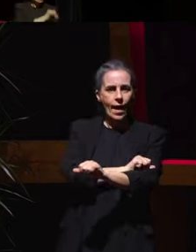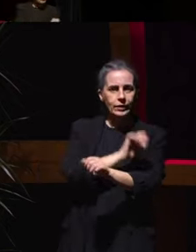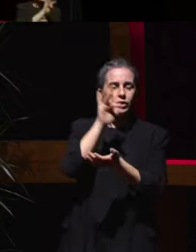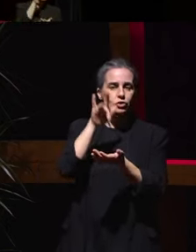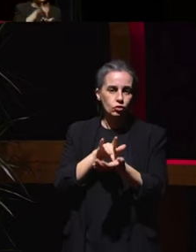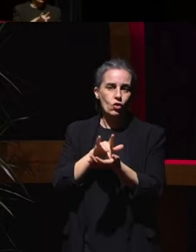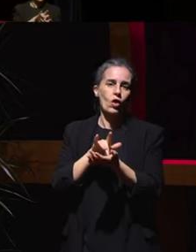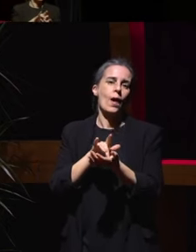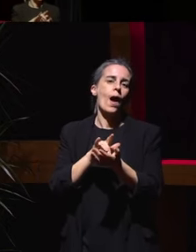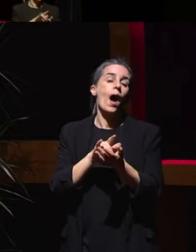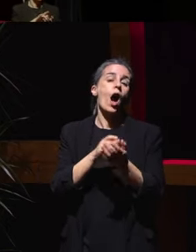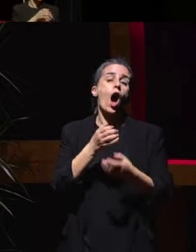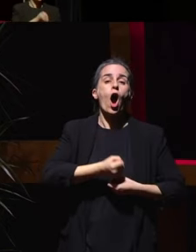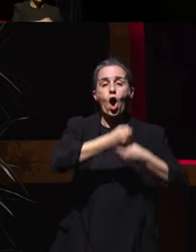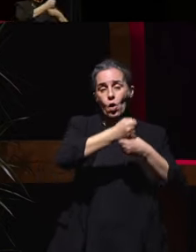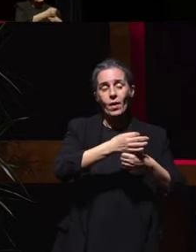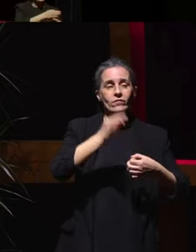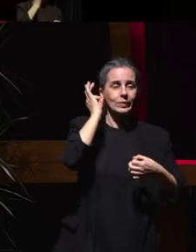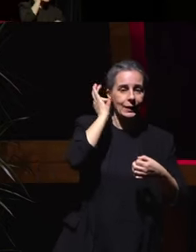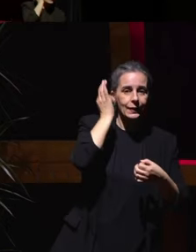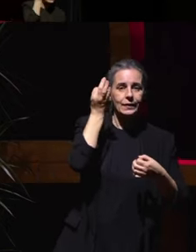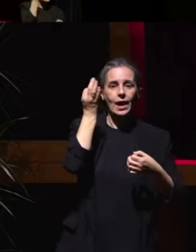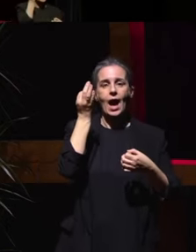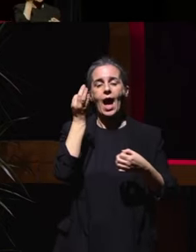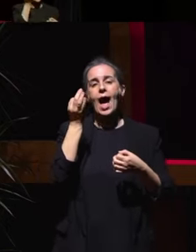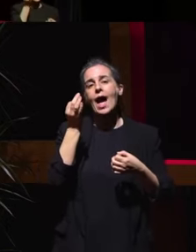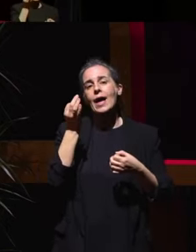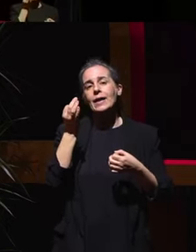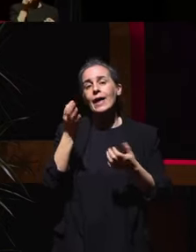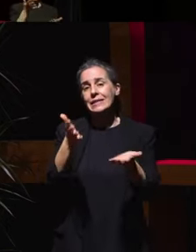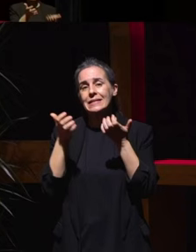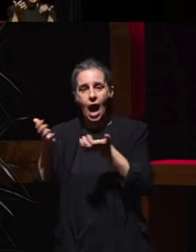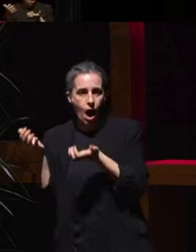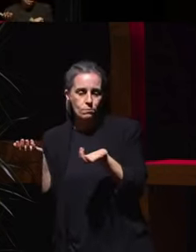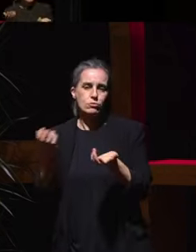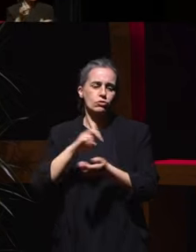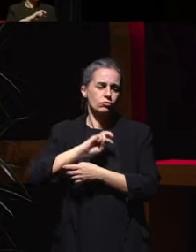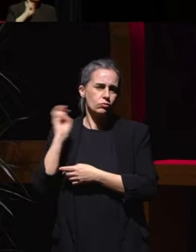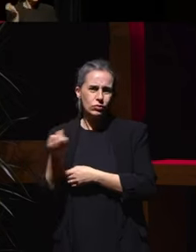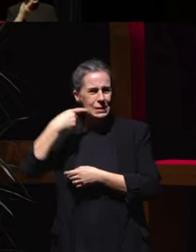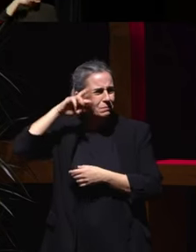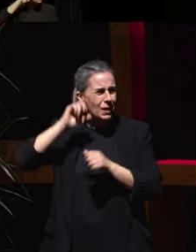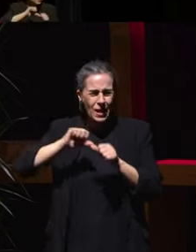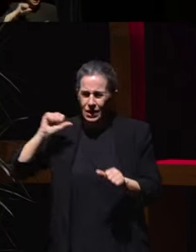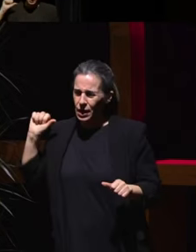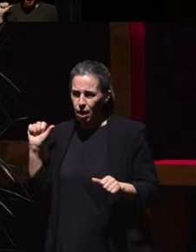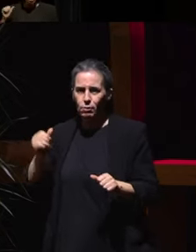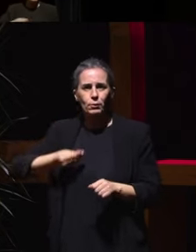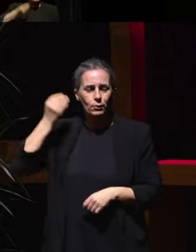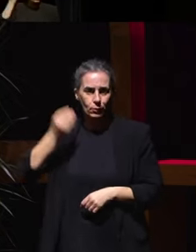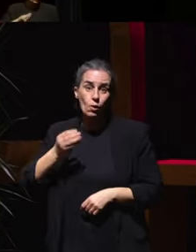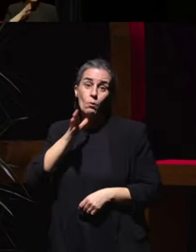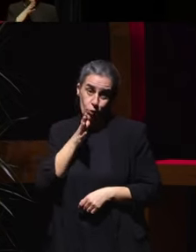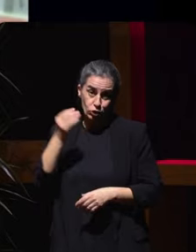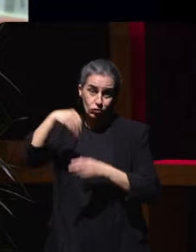Eurocopa Feminina, fixo partidos da Champions, o sea, ten unha experiencia seguro que moito maior que moitos outros homes, por eso está na